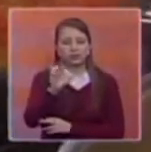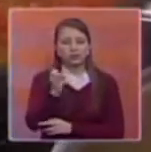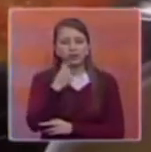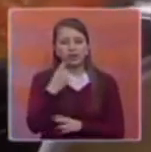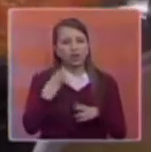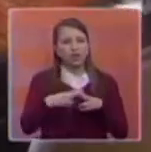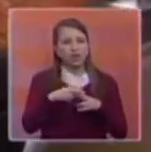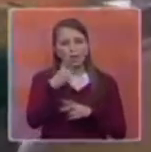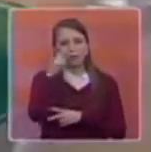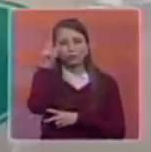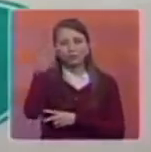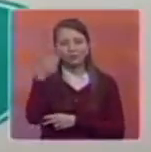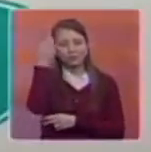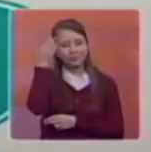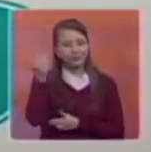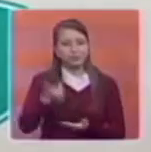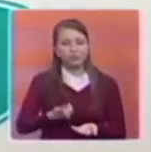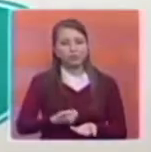que no me acuerdo.